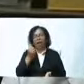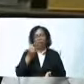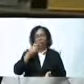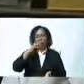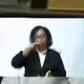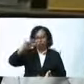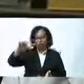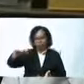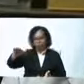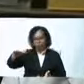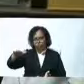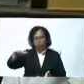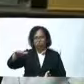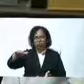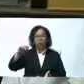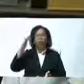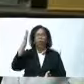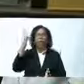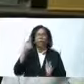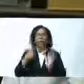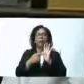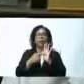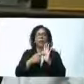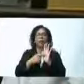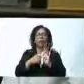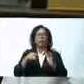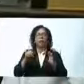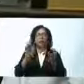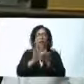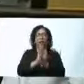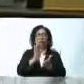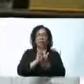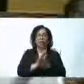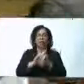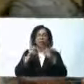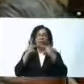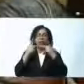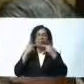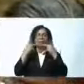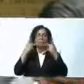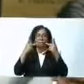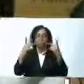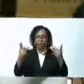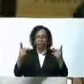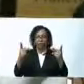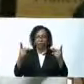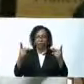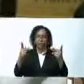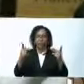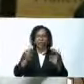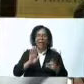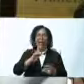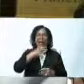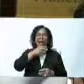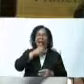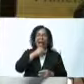de cierta edad para poder adquirir a los niños. Entonces, a veces los padres que tienen que ir a trabajar, que no tienen una